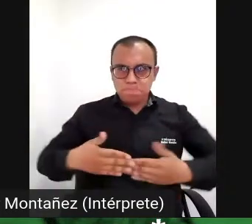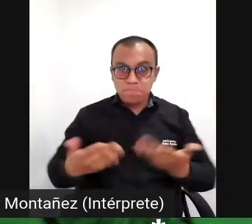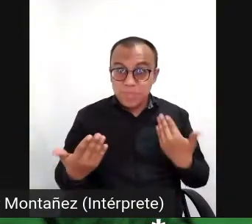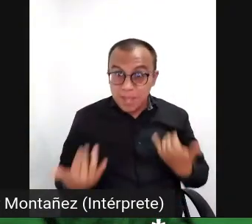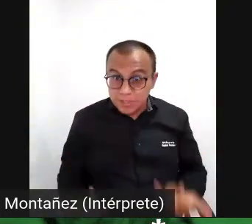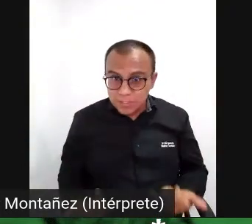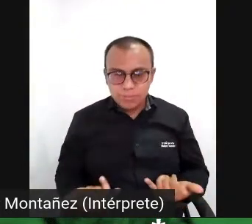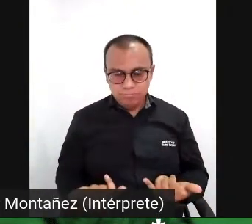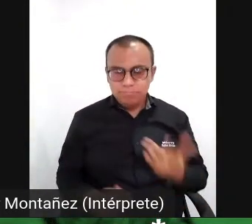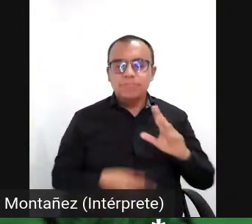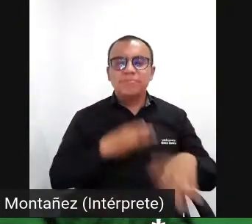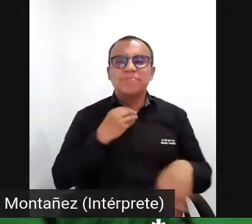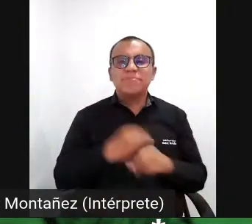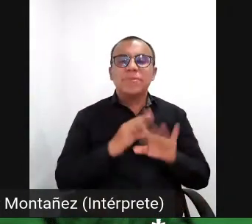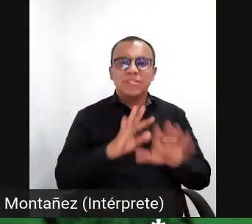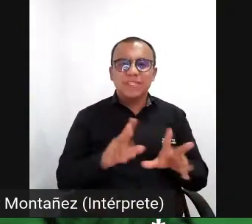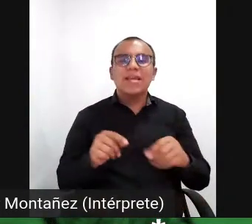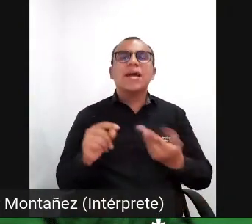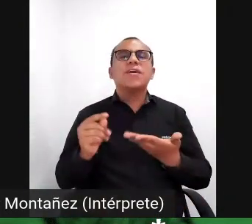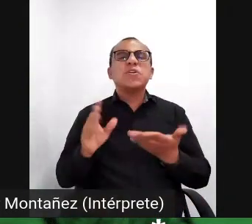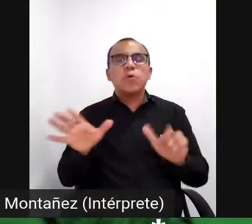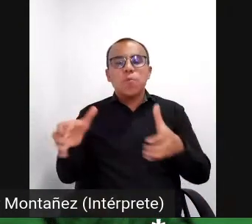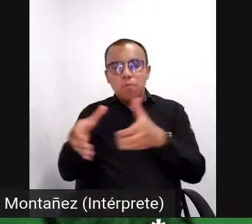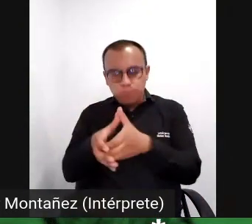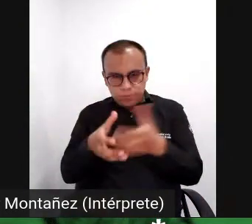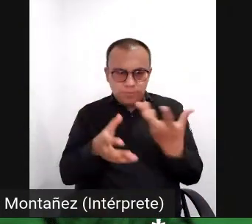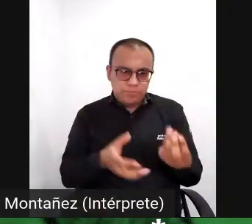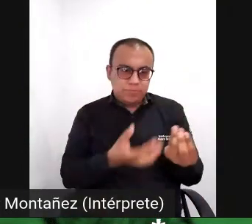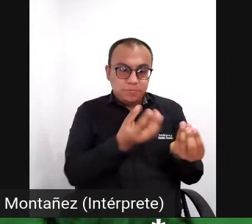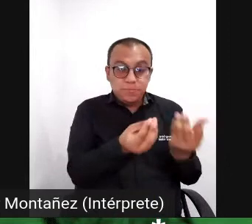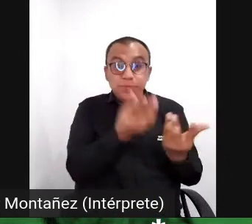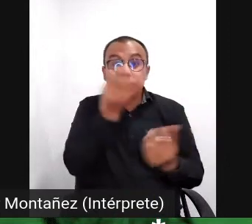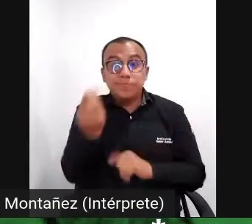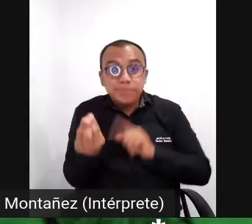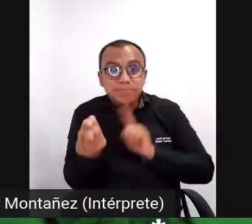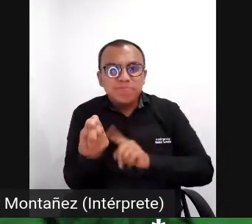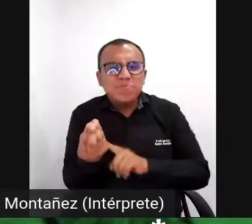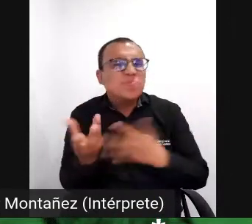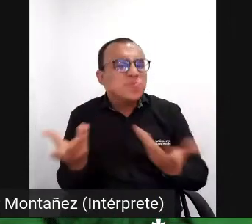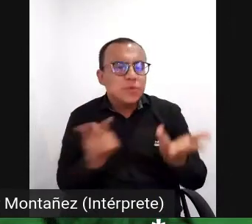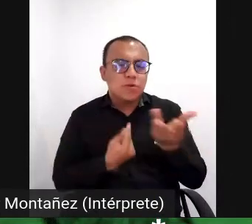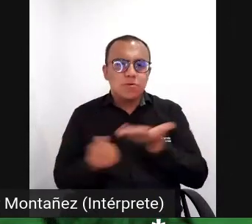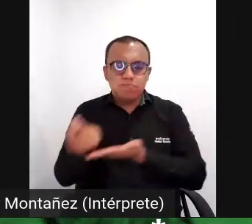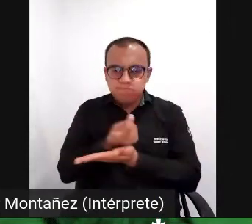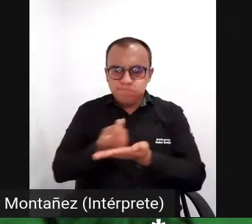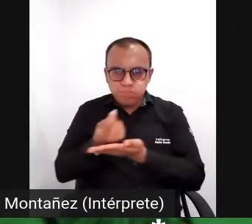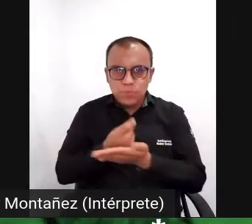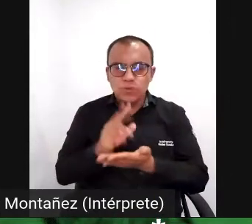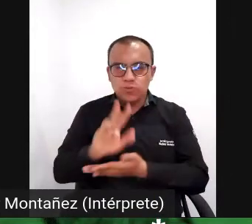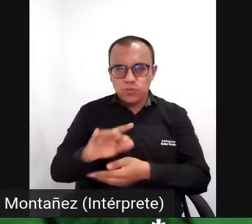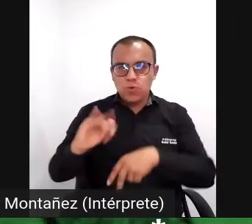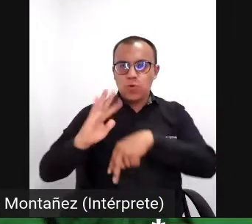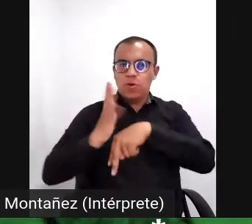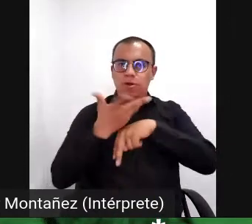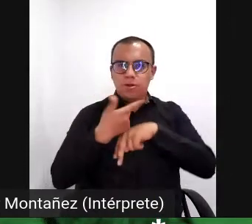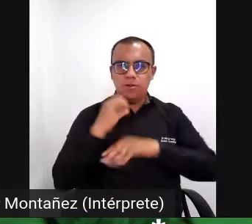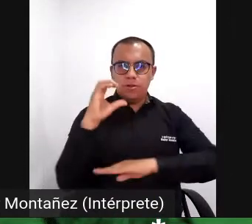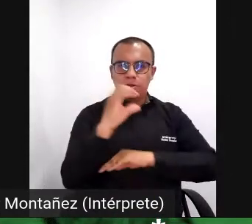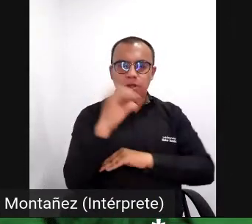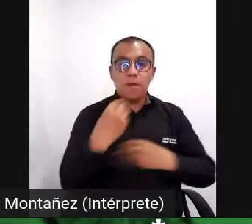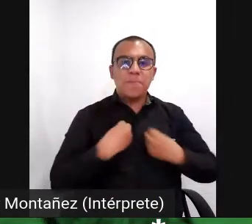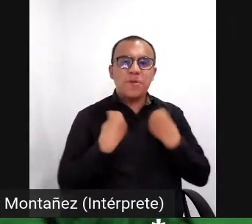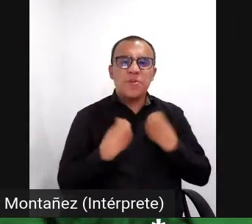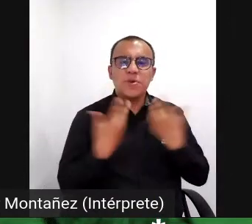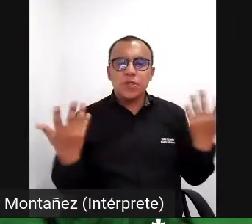Trabajamos, digamos, en el área gráfica también, digamos, otro segmento con un artista que es colombiano pero vive en Holanda, Kevin